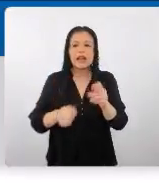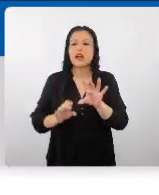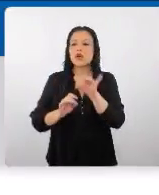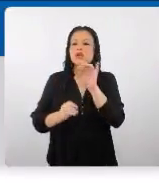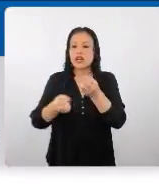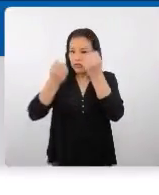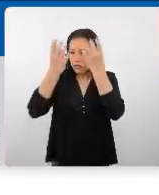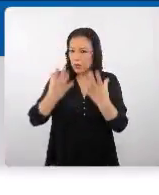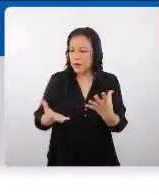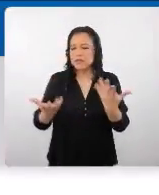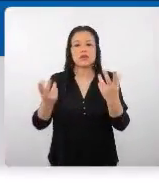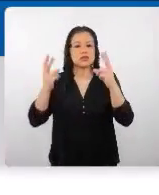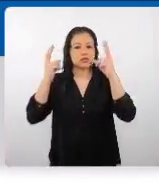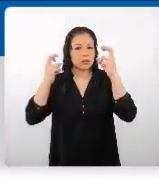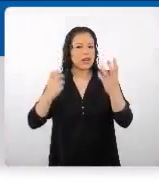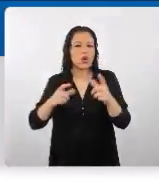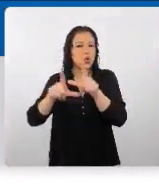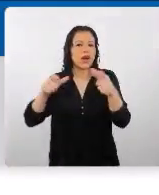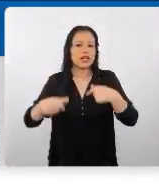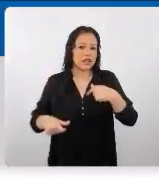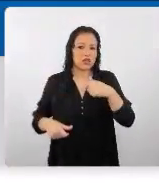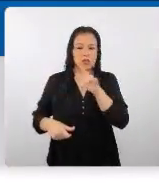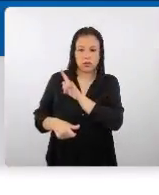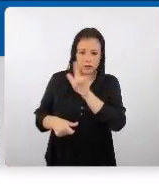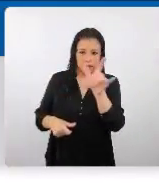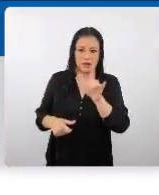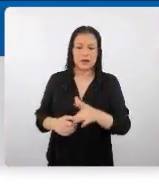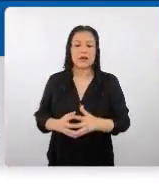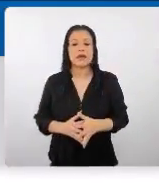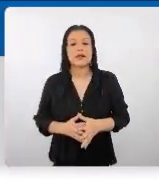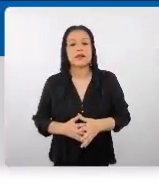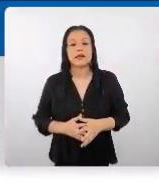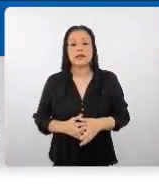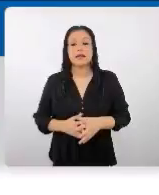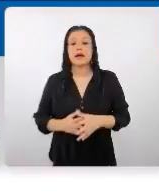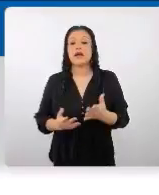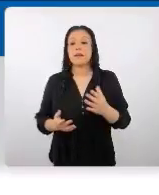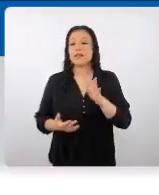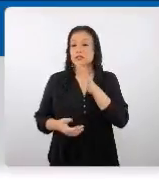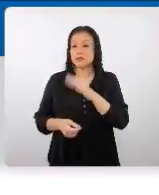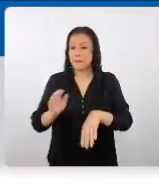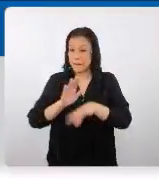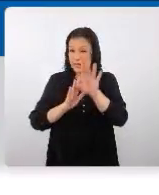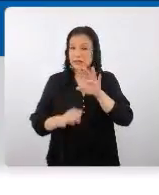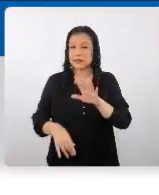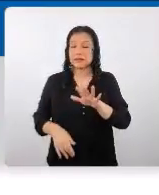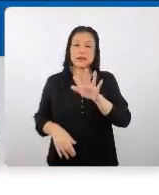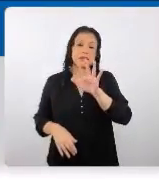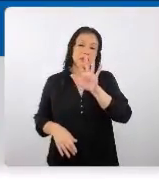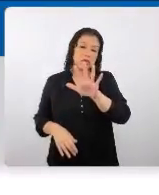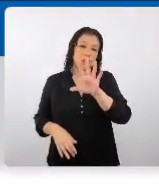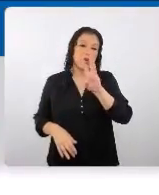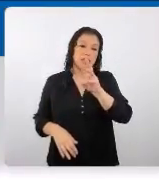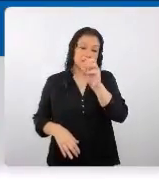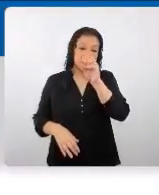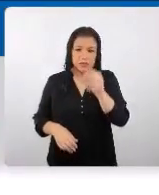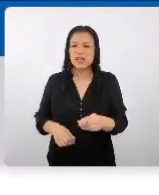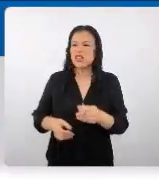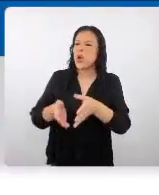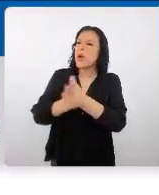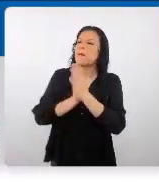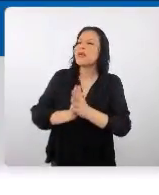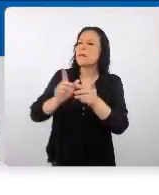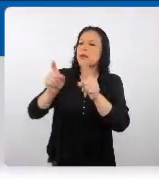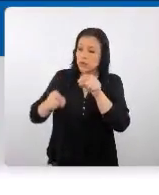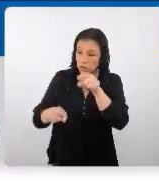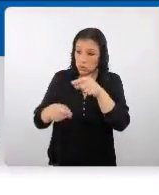encontrar información sobre sus destinos. Más de la mitad también pide recomendaciones a familiares o amigos que